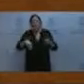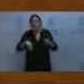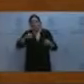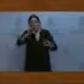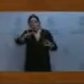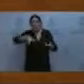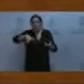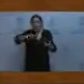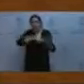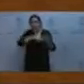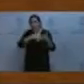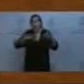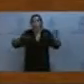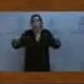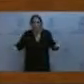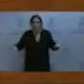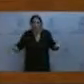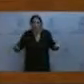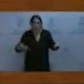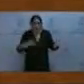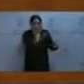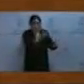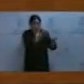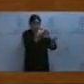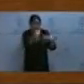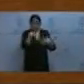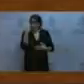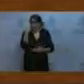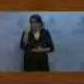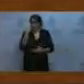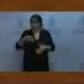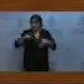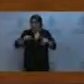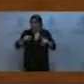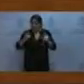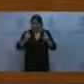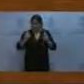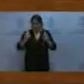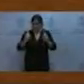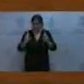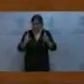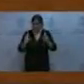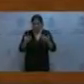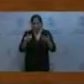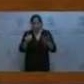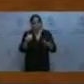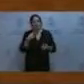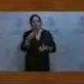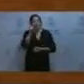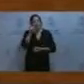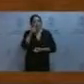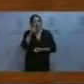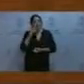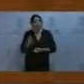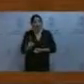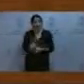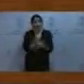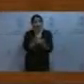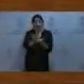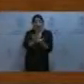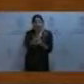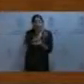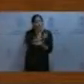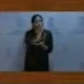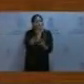creo que ni se dio, señora consejera. Pero es que ahora hago otra súbita información y me entero que al gerente que han despedido le pagan ustedes